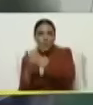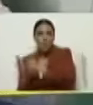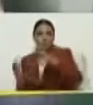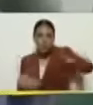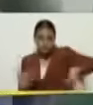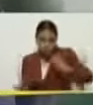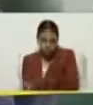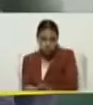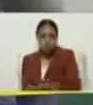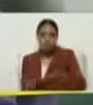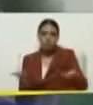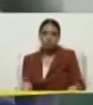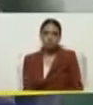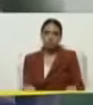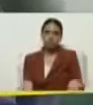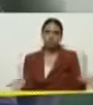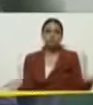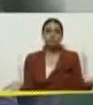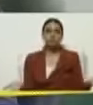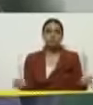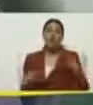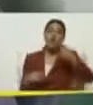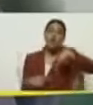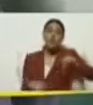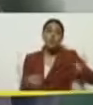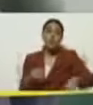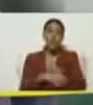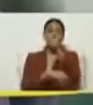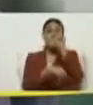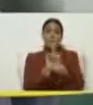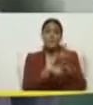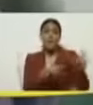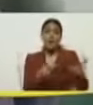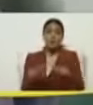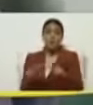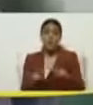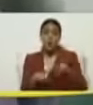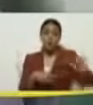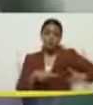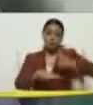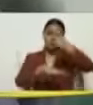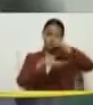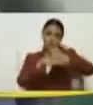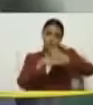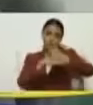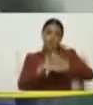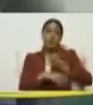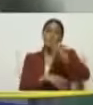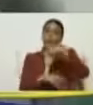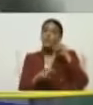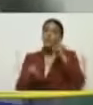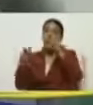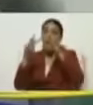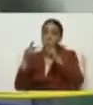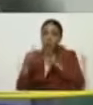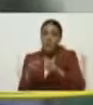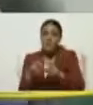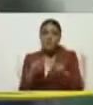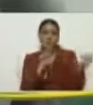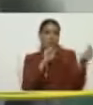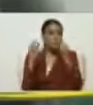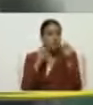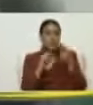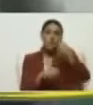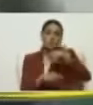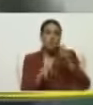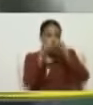Somos, en primer lugar, Ángel, y esto lo estoy diciendo para que ustedes lo debatan y lo lleven casa por casa